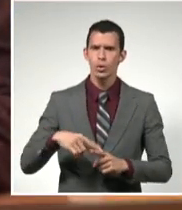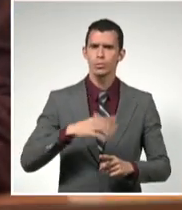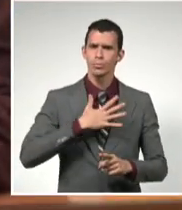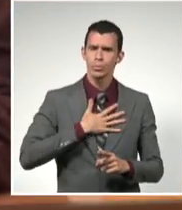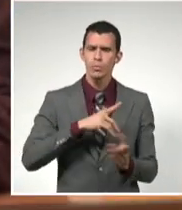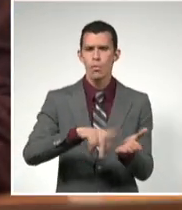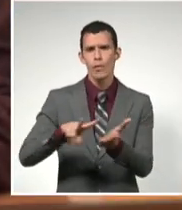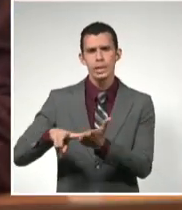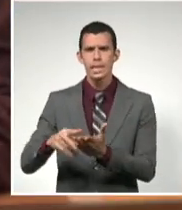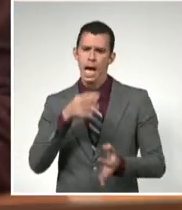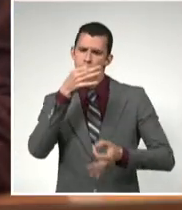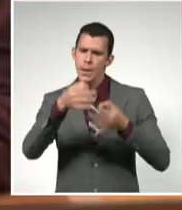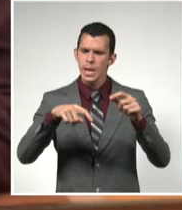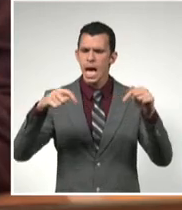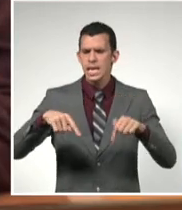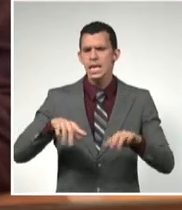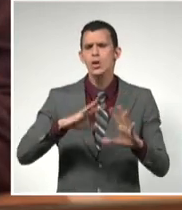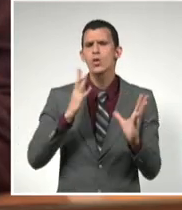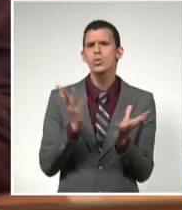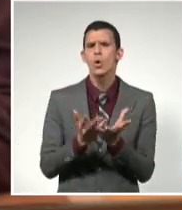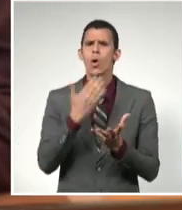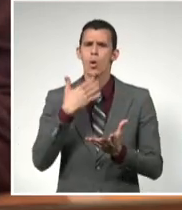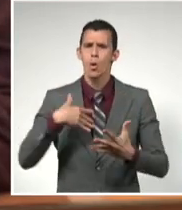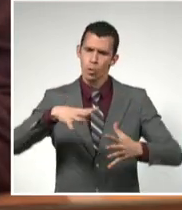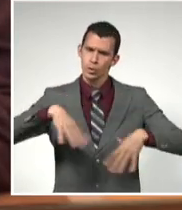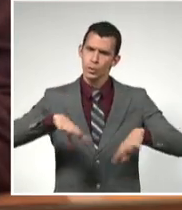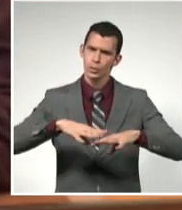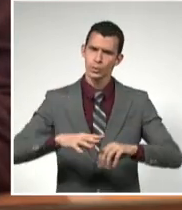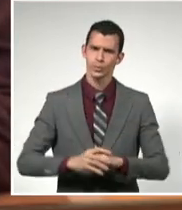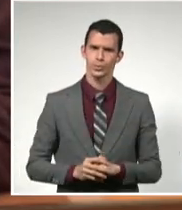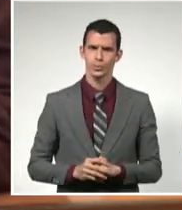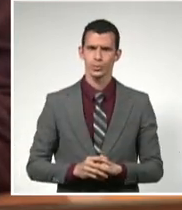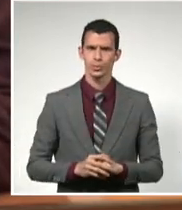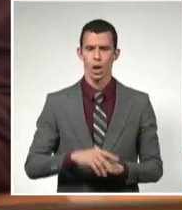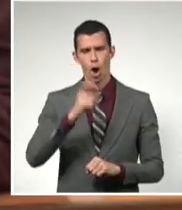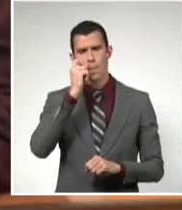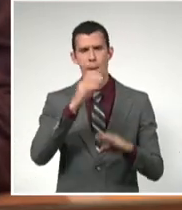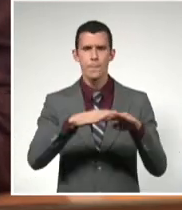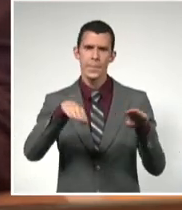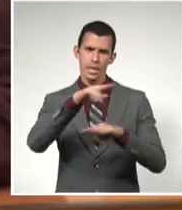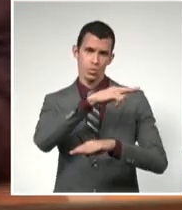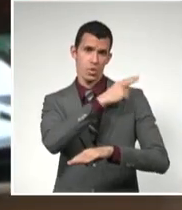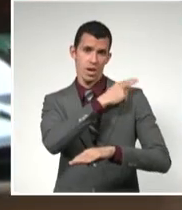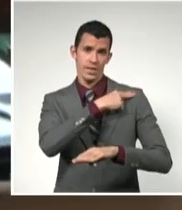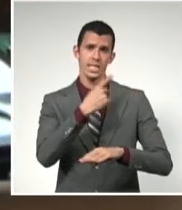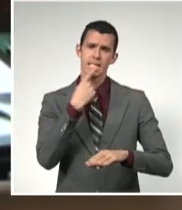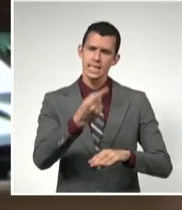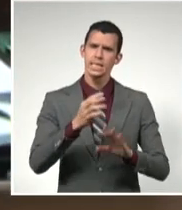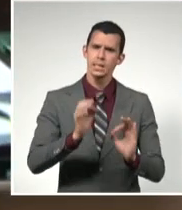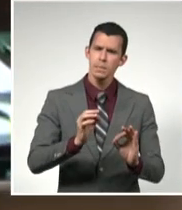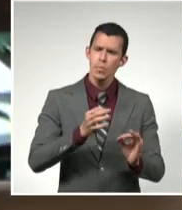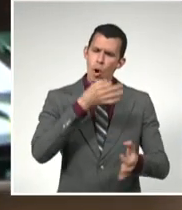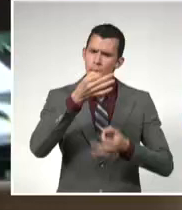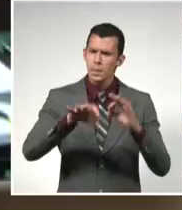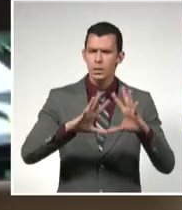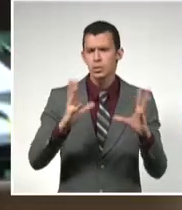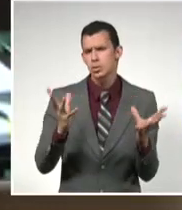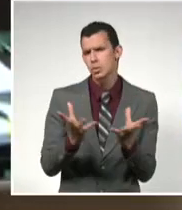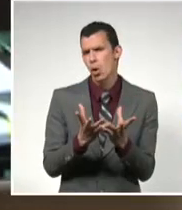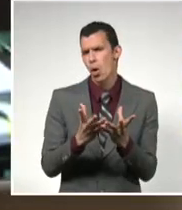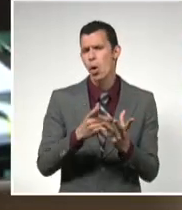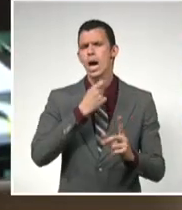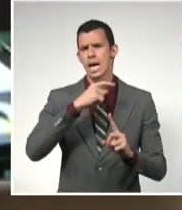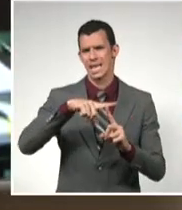llamó a cuantificar en el menor tiempo posible los daños provocados por el paso de eta que según se dio a conocer en el encuentro